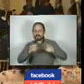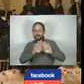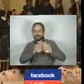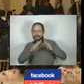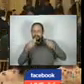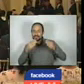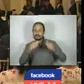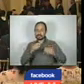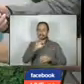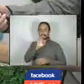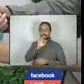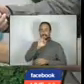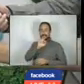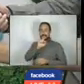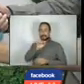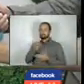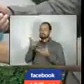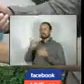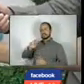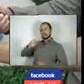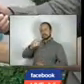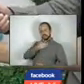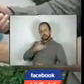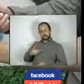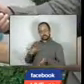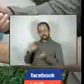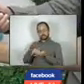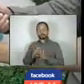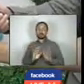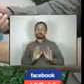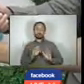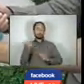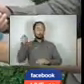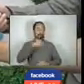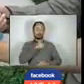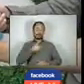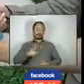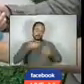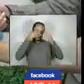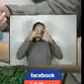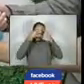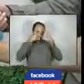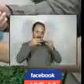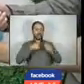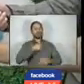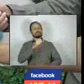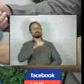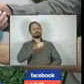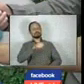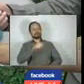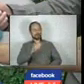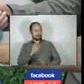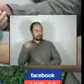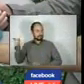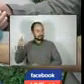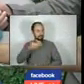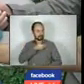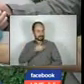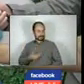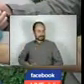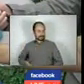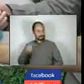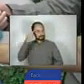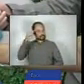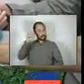nuevamente vicepresidente de la República. Eso depende del presidente. O sea, yo puedo decir si quiero ser reelecto, pues el presidente tiene